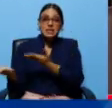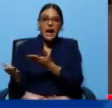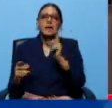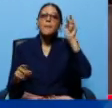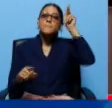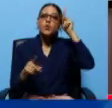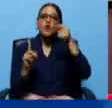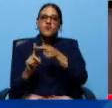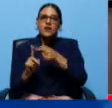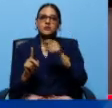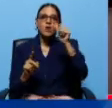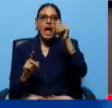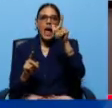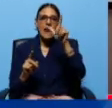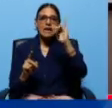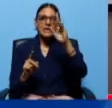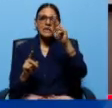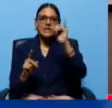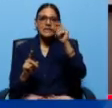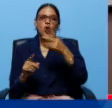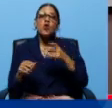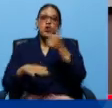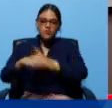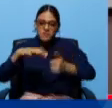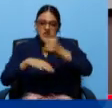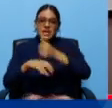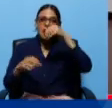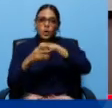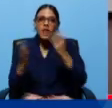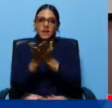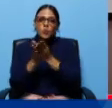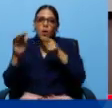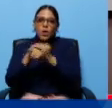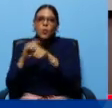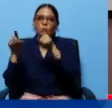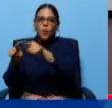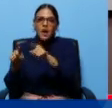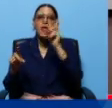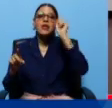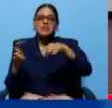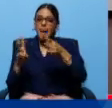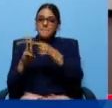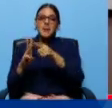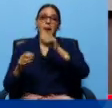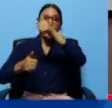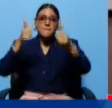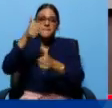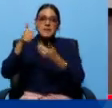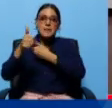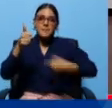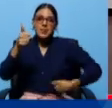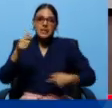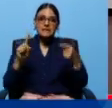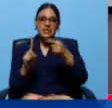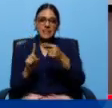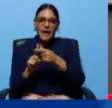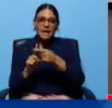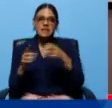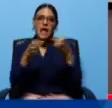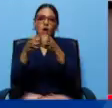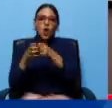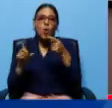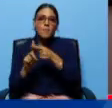profesor Alirio Rodríguez, director del complejo educativo, con nuestra vicepresidenta,